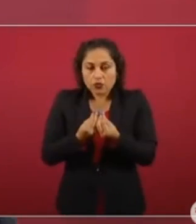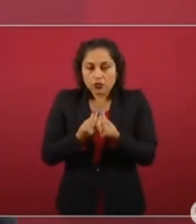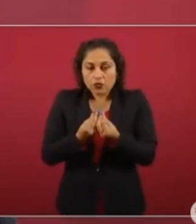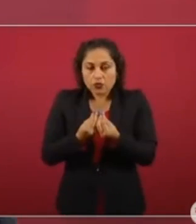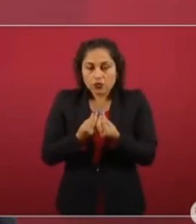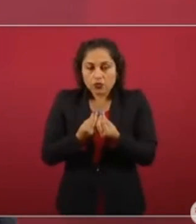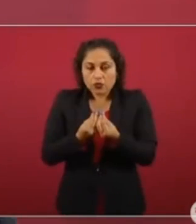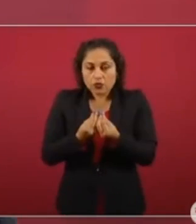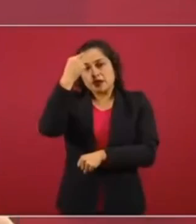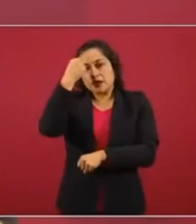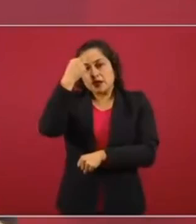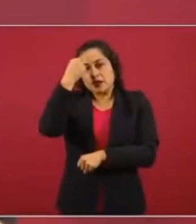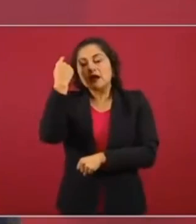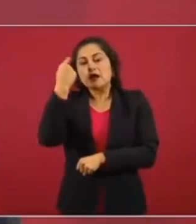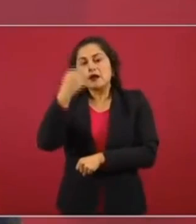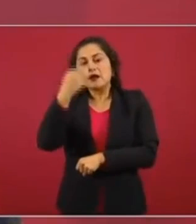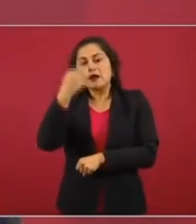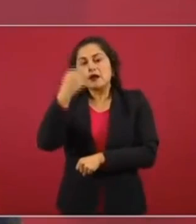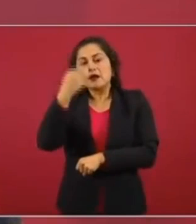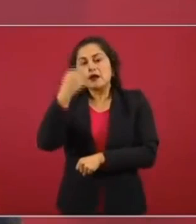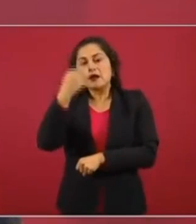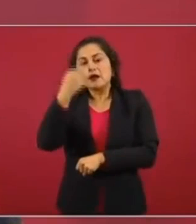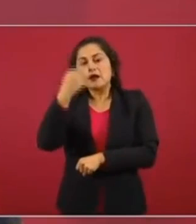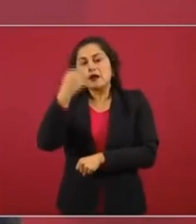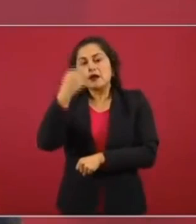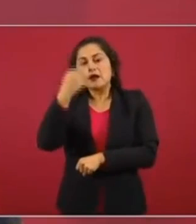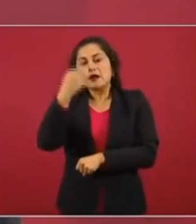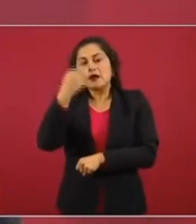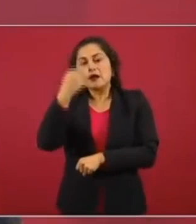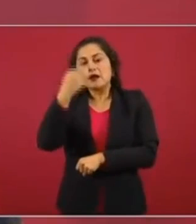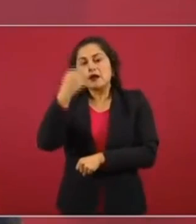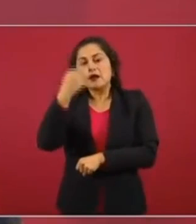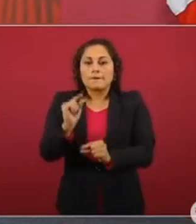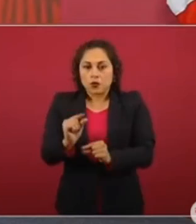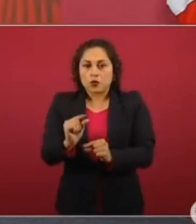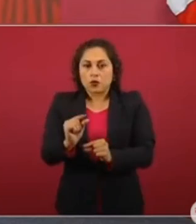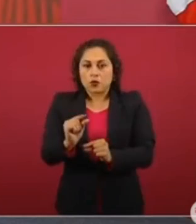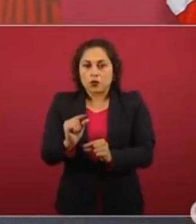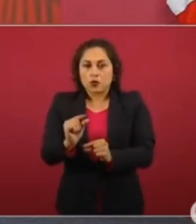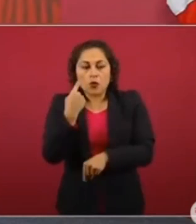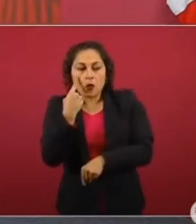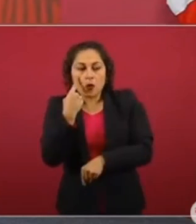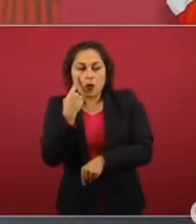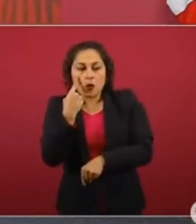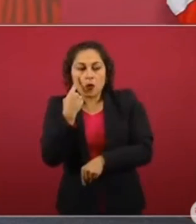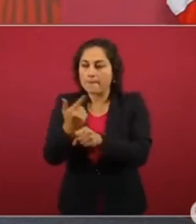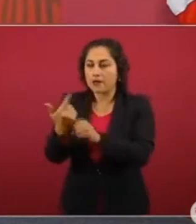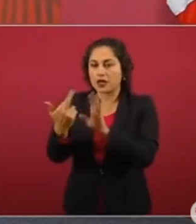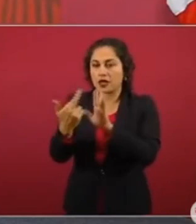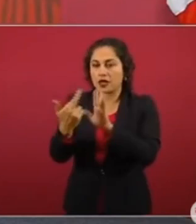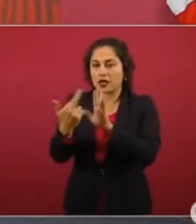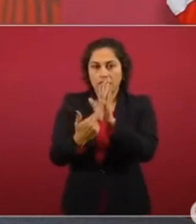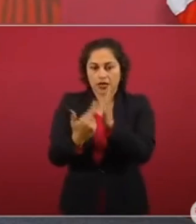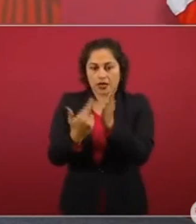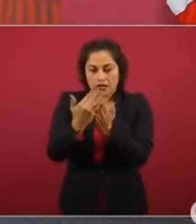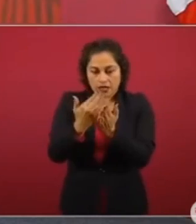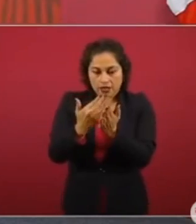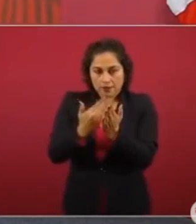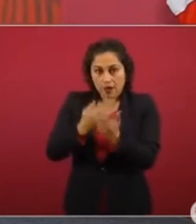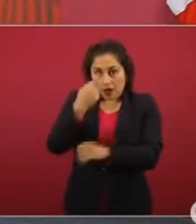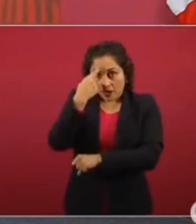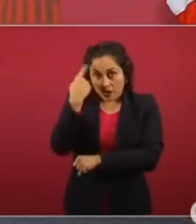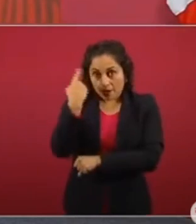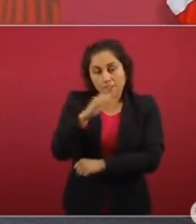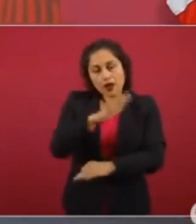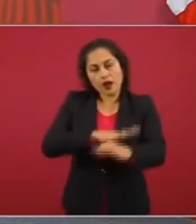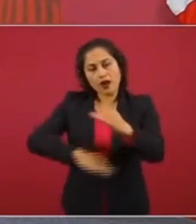permitan ir estableciendo las condiciones que garanticen la seguridad sanitaria de educandos, de